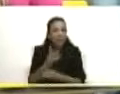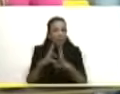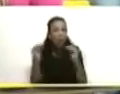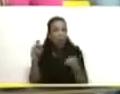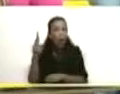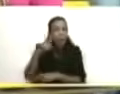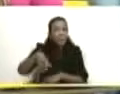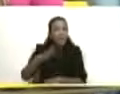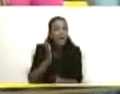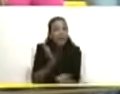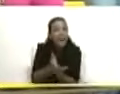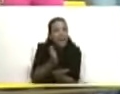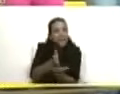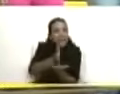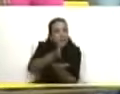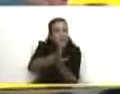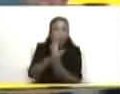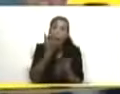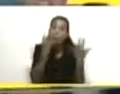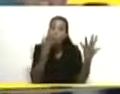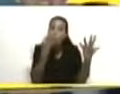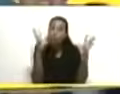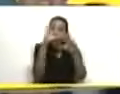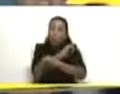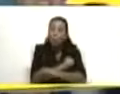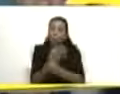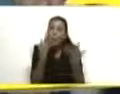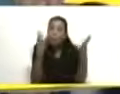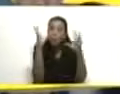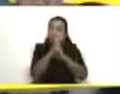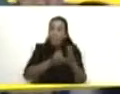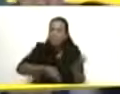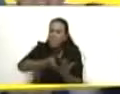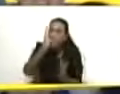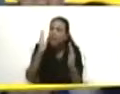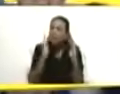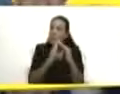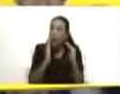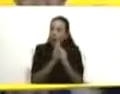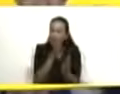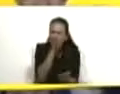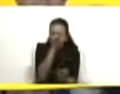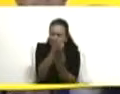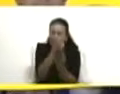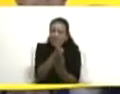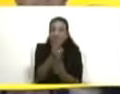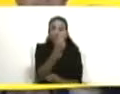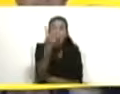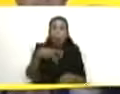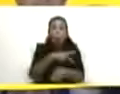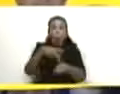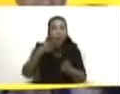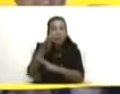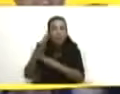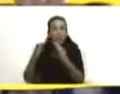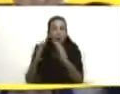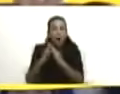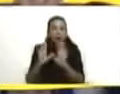están aquí van saliendo. Son las 8 de la noche. Se me van directo. Les doy 2 horas para que lleguen.